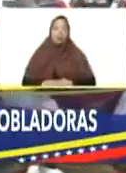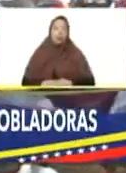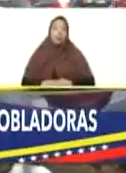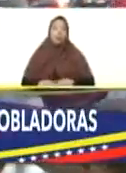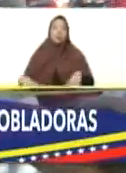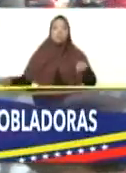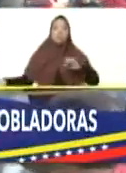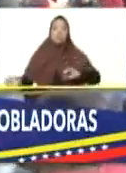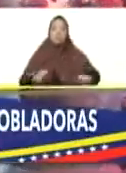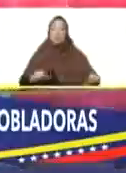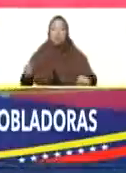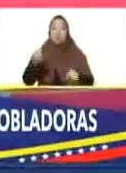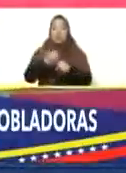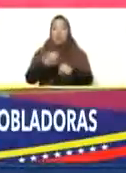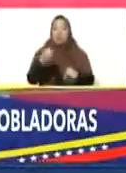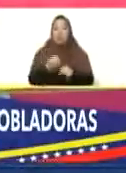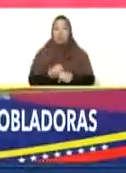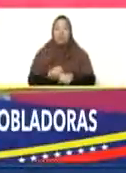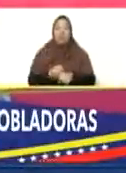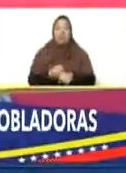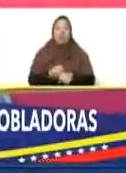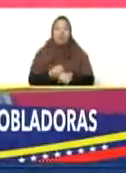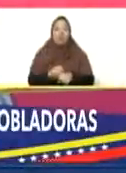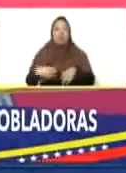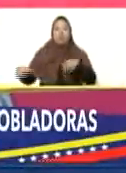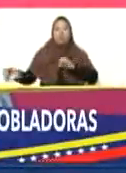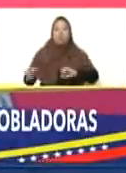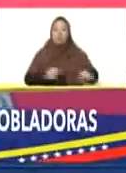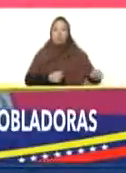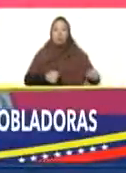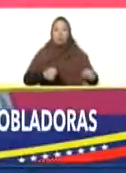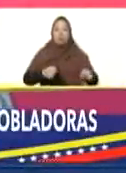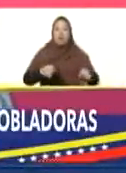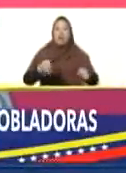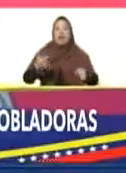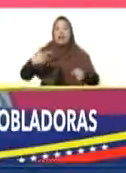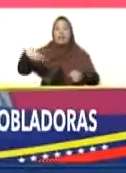movimiento obrero del movimiento sindical